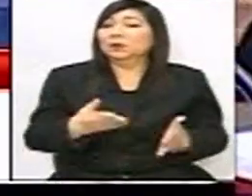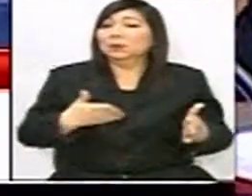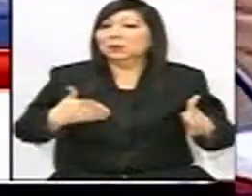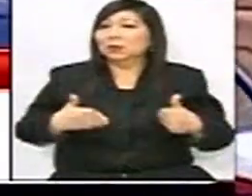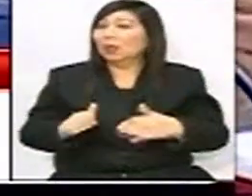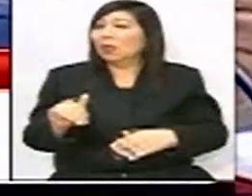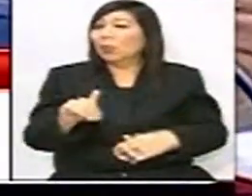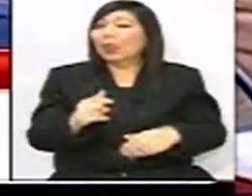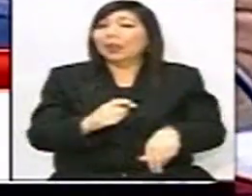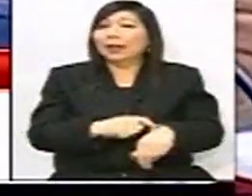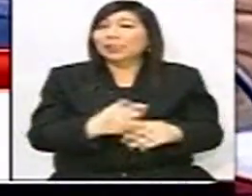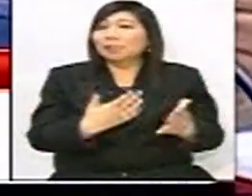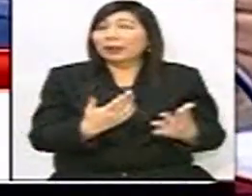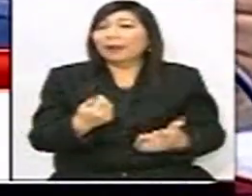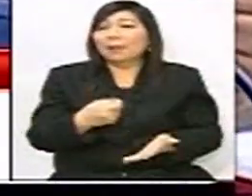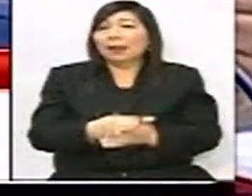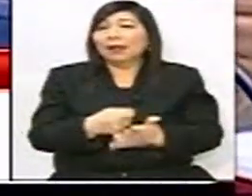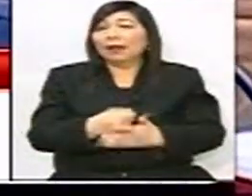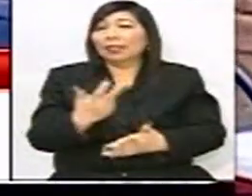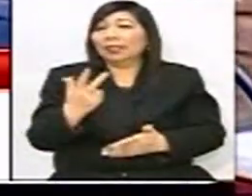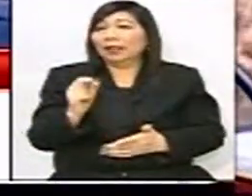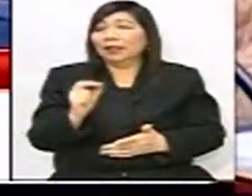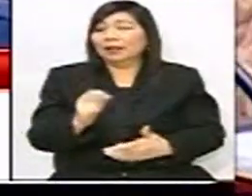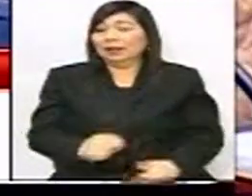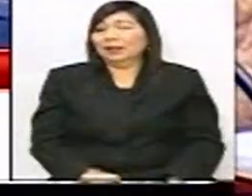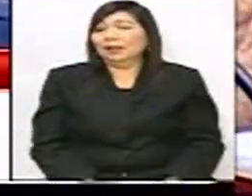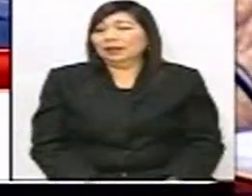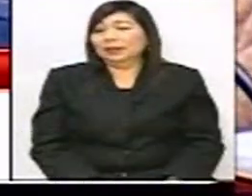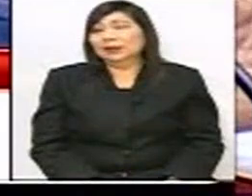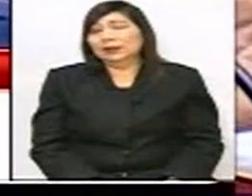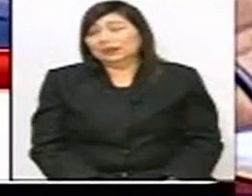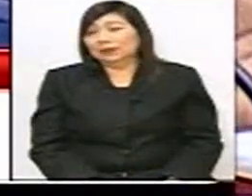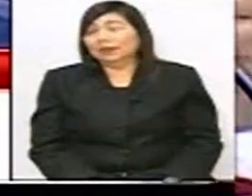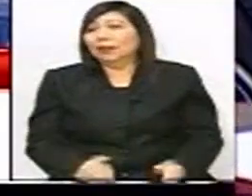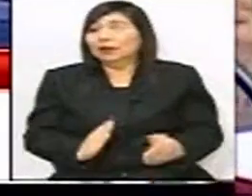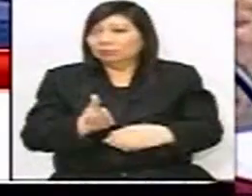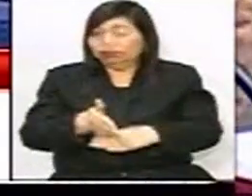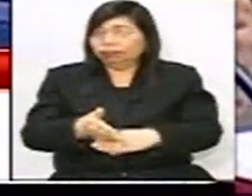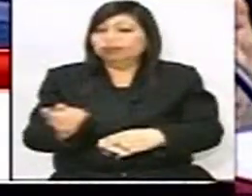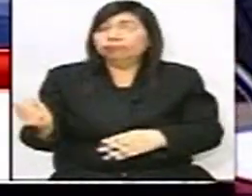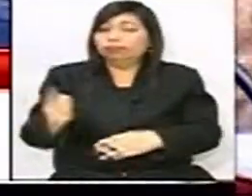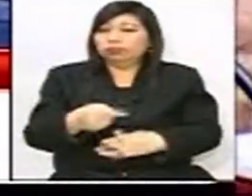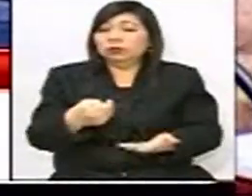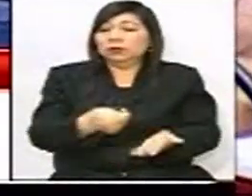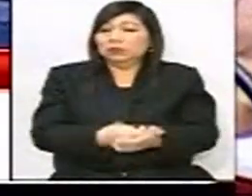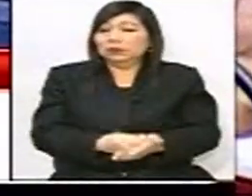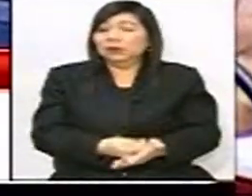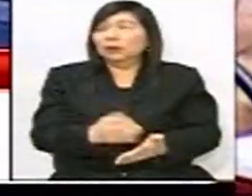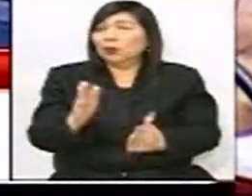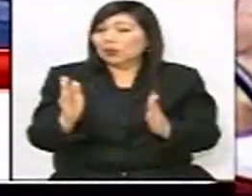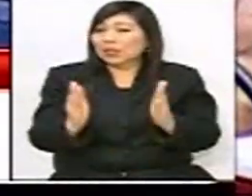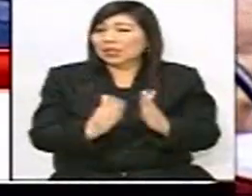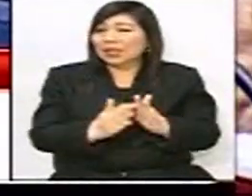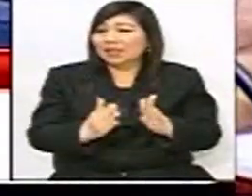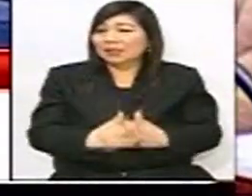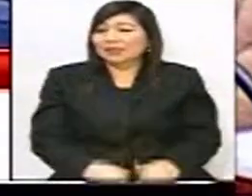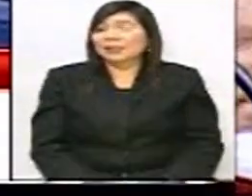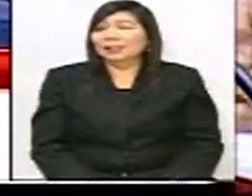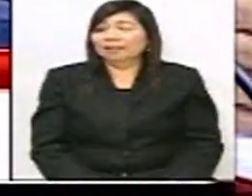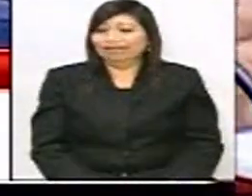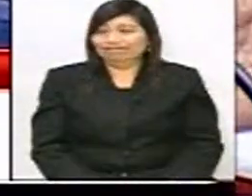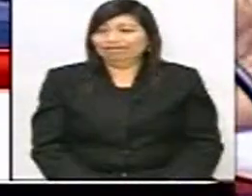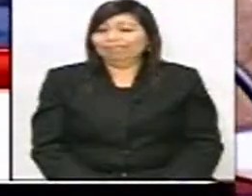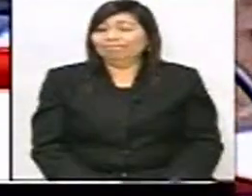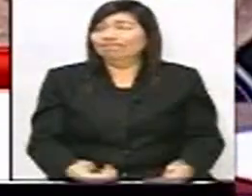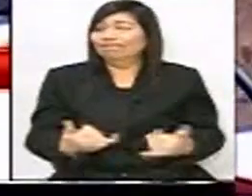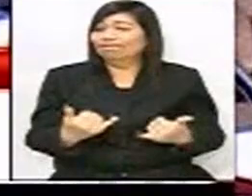vía, igual tienes que volver a pagar. O sea, pagas para ingresar a salir de tu vivienda prácticamente